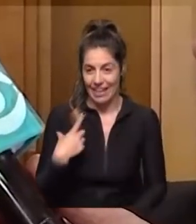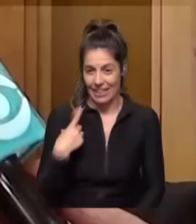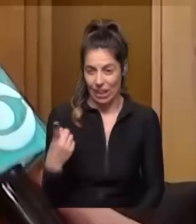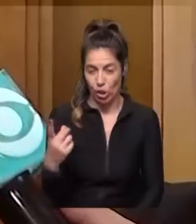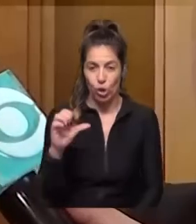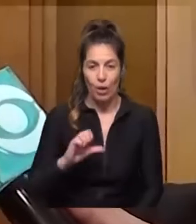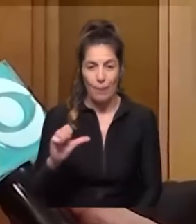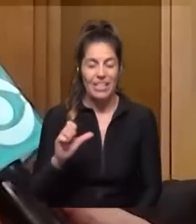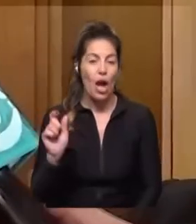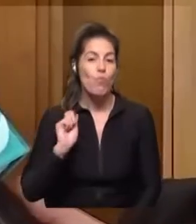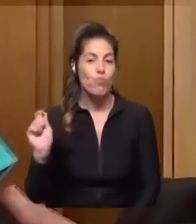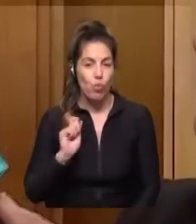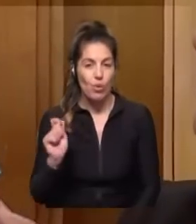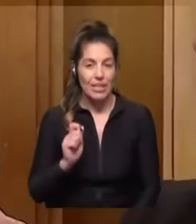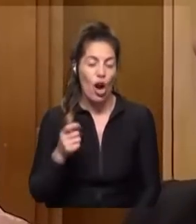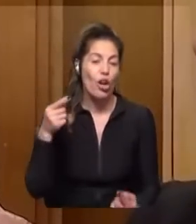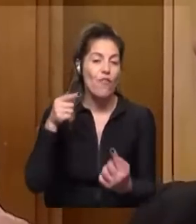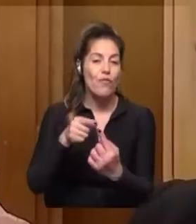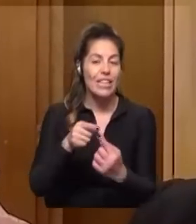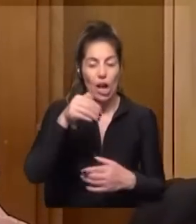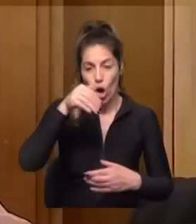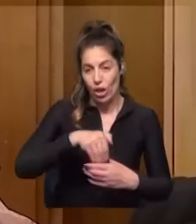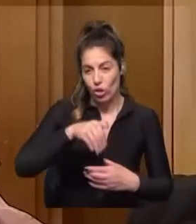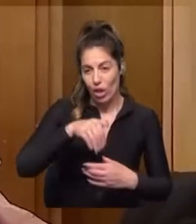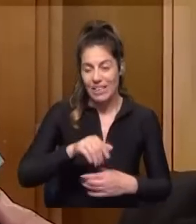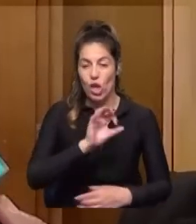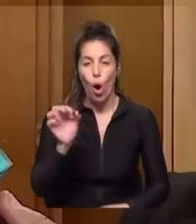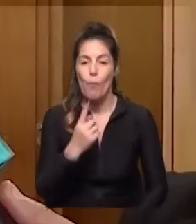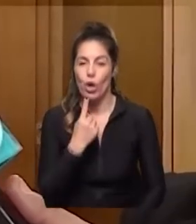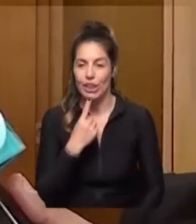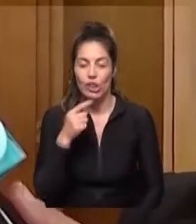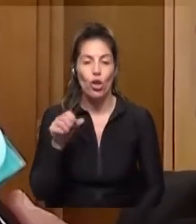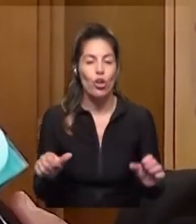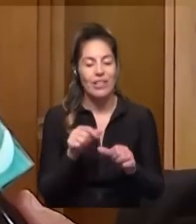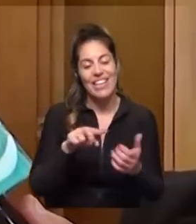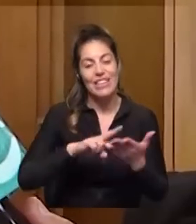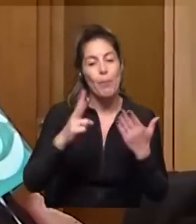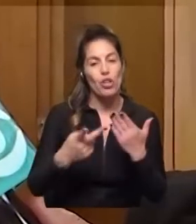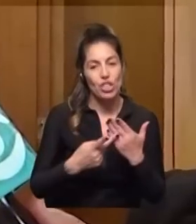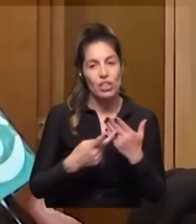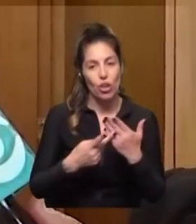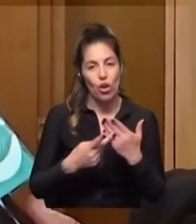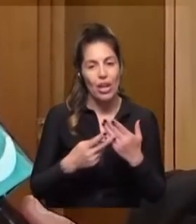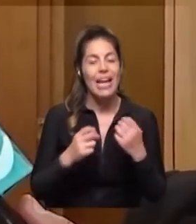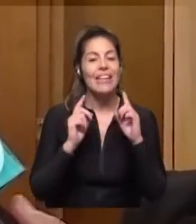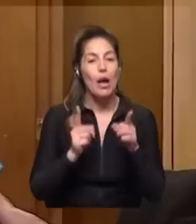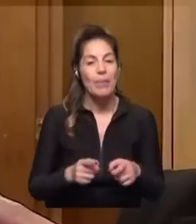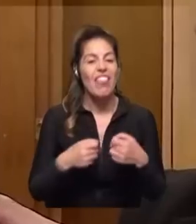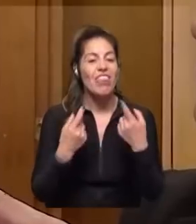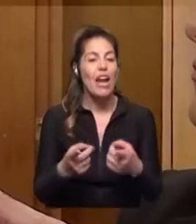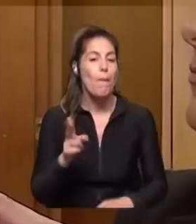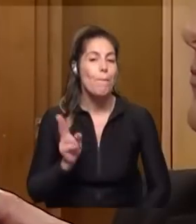de una empresa pública con fines electorales o políticos lo que hace este proyecto es extender la prohibición